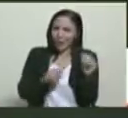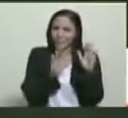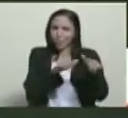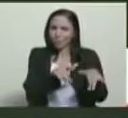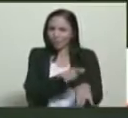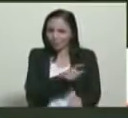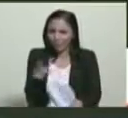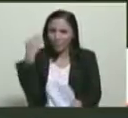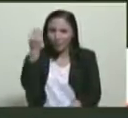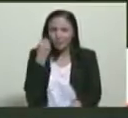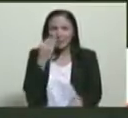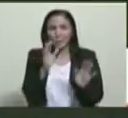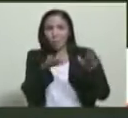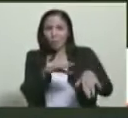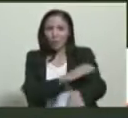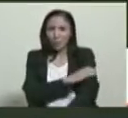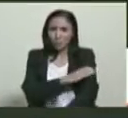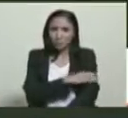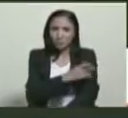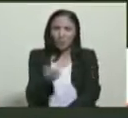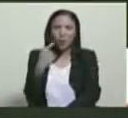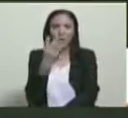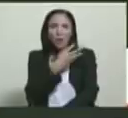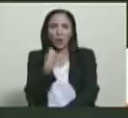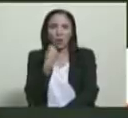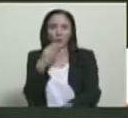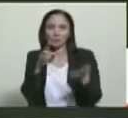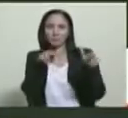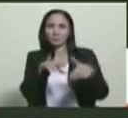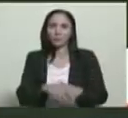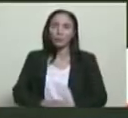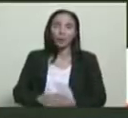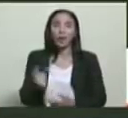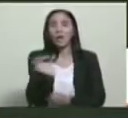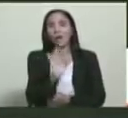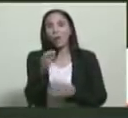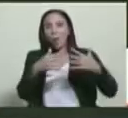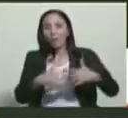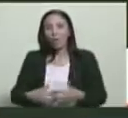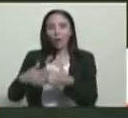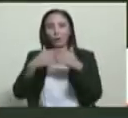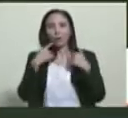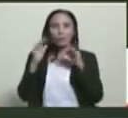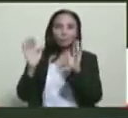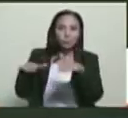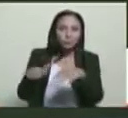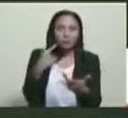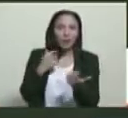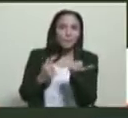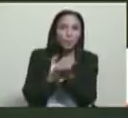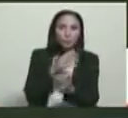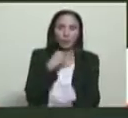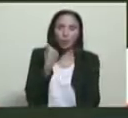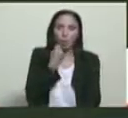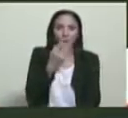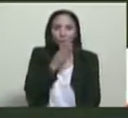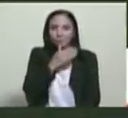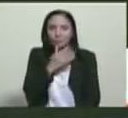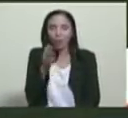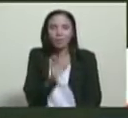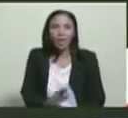Juvenil? ¿Ustedes creen que un gobierno del imperialismo tendría las misiones y grandes misiones?